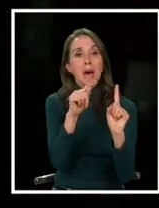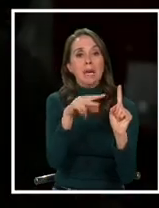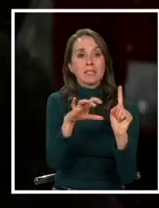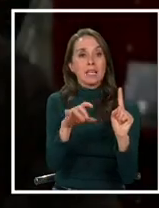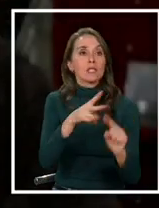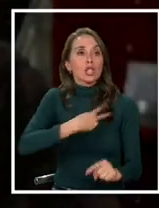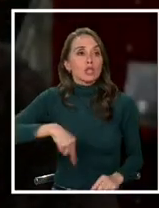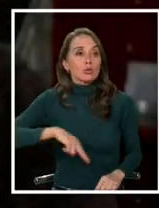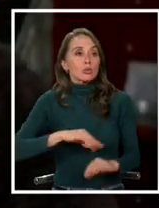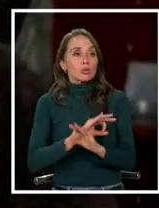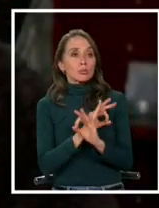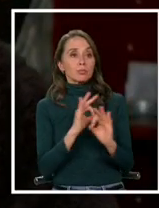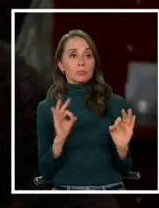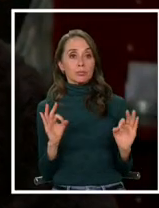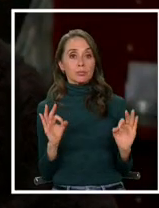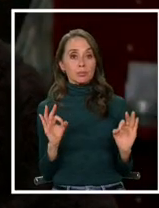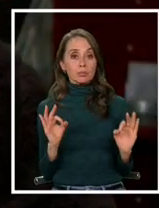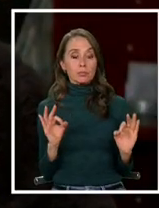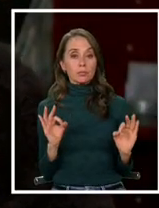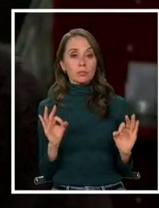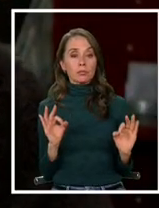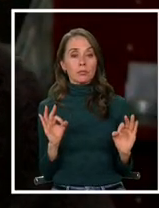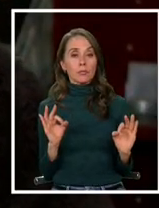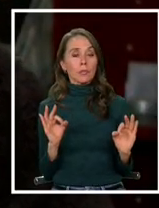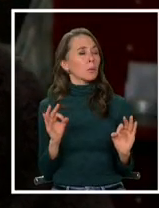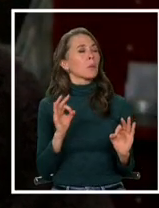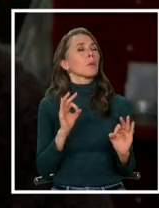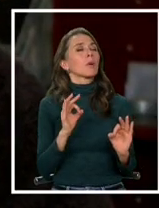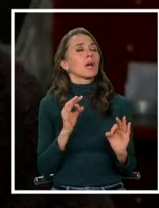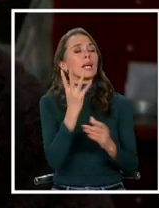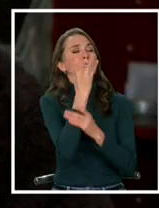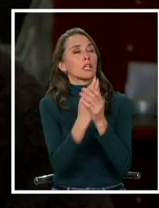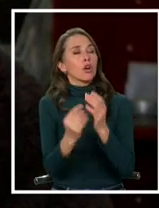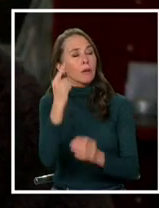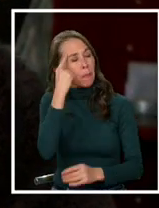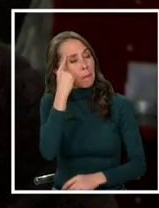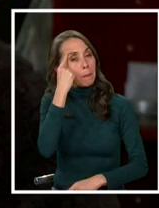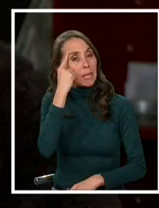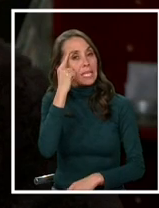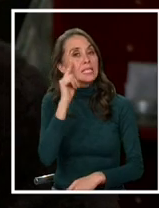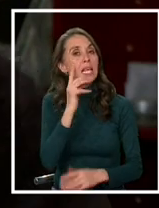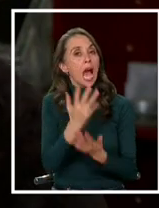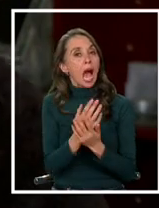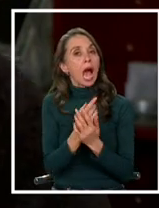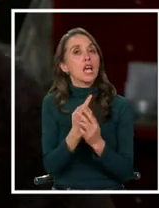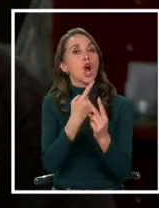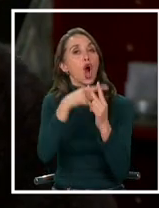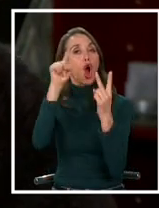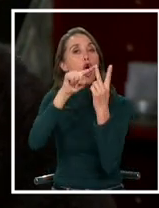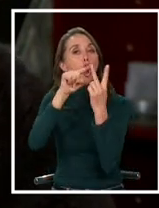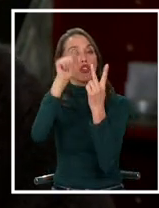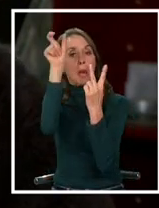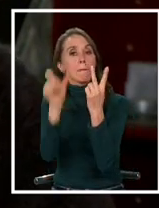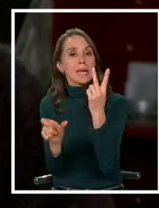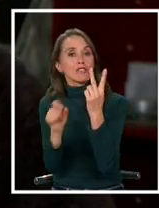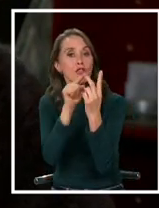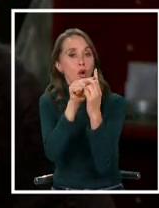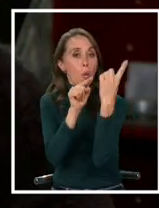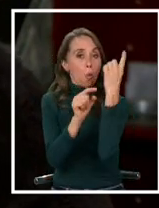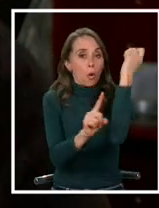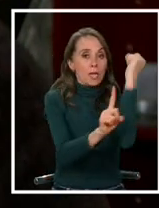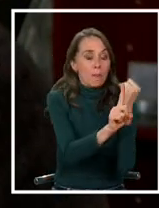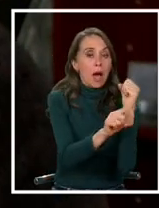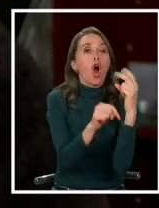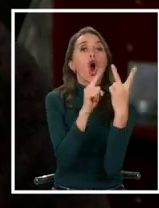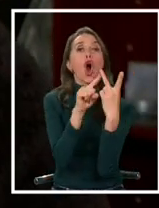nosotros Nunca dejamos de pensar eso que puede haber una una tercera persona ya porque